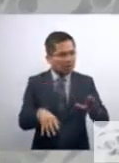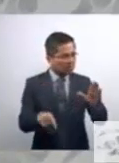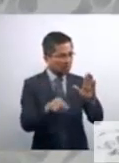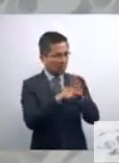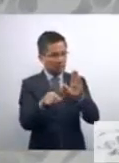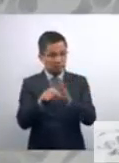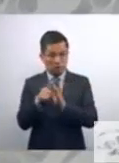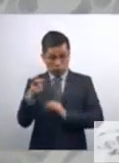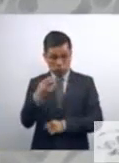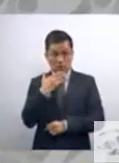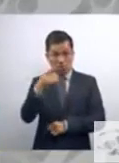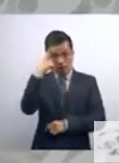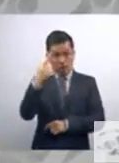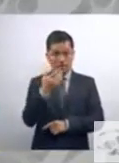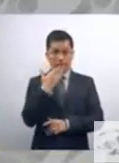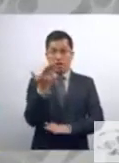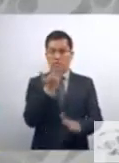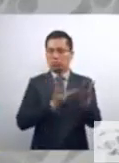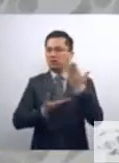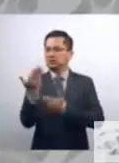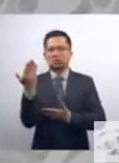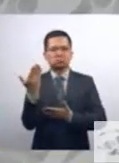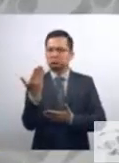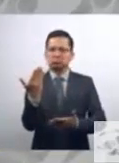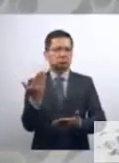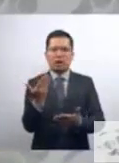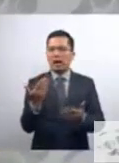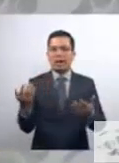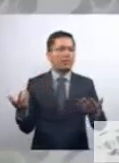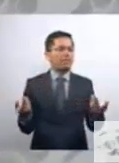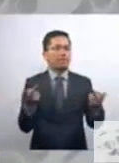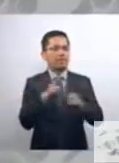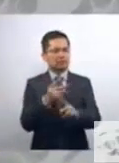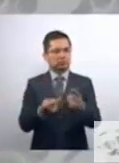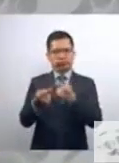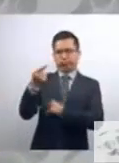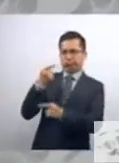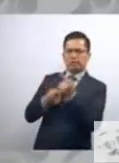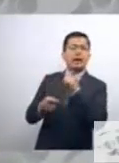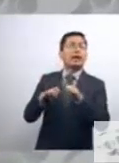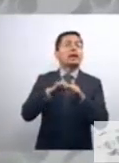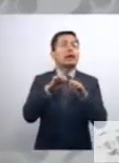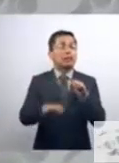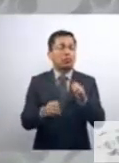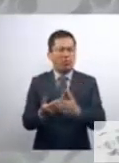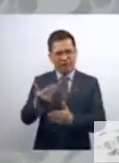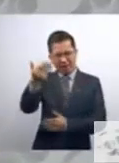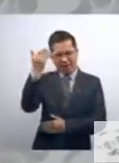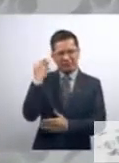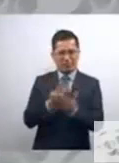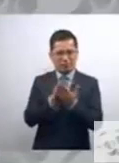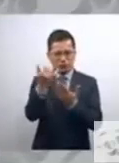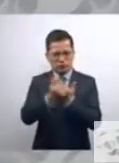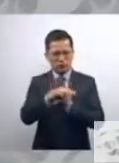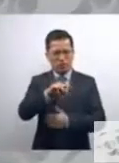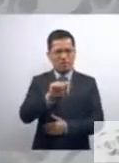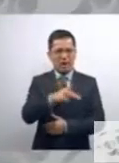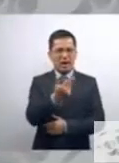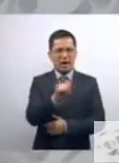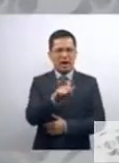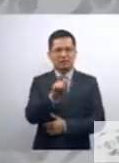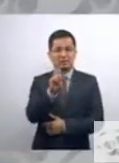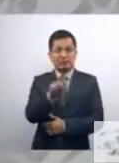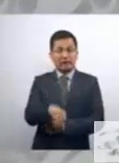sí misma. Ejemplos históricos sobre este punto hay muchos. El proyecto Manhattan, que dio las bases